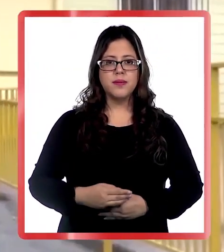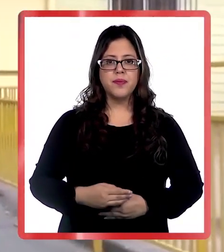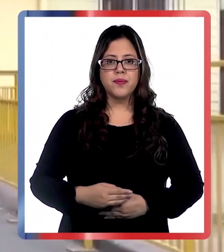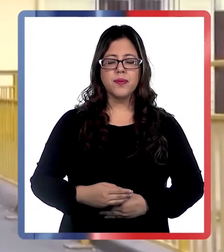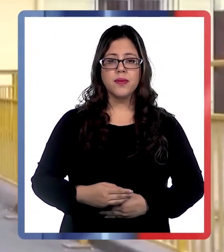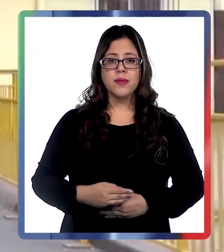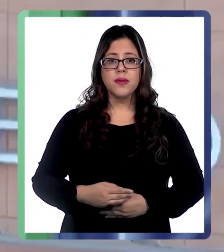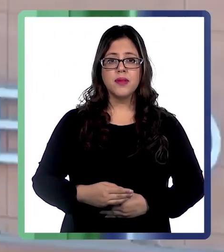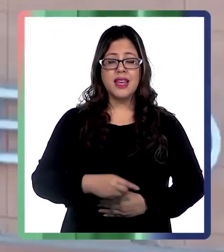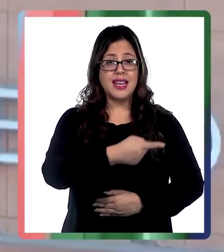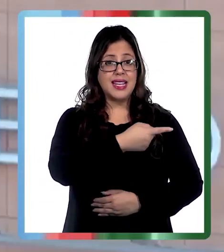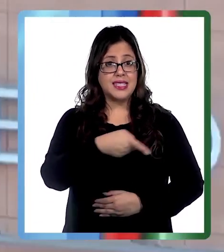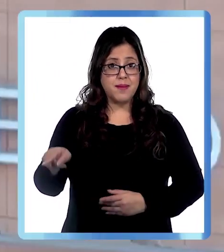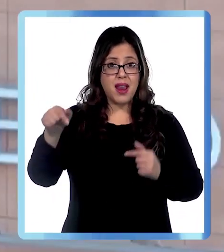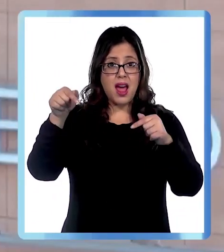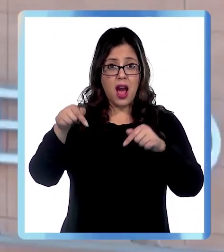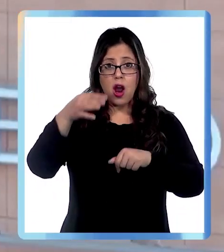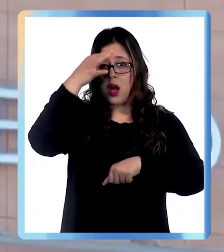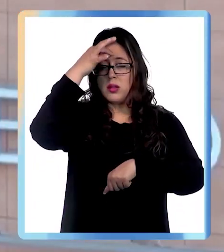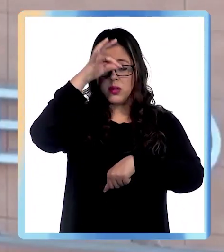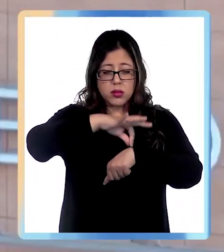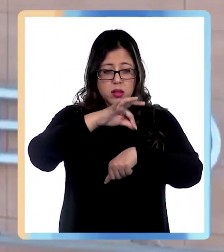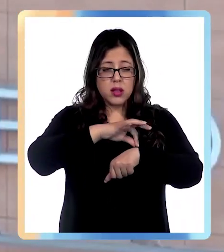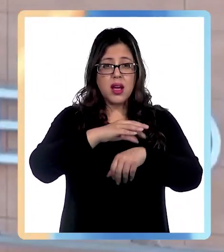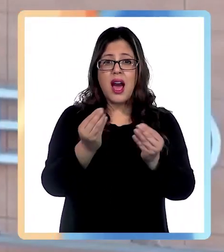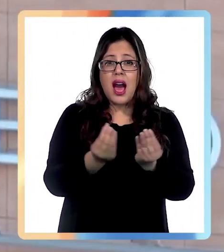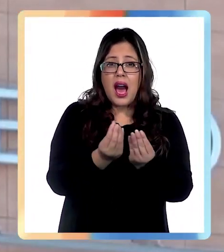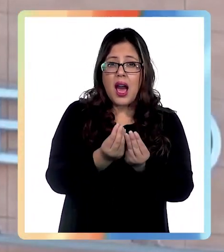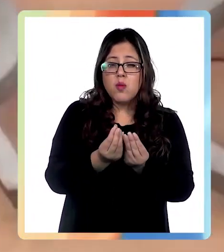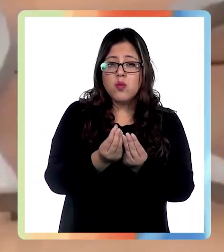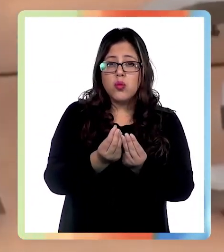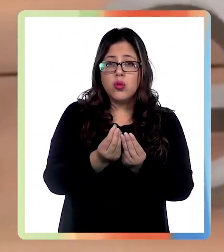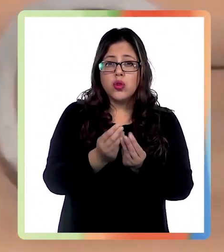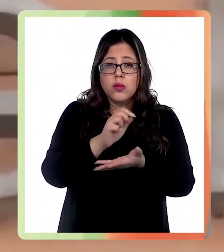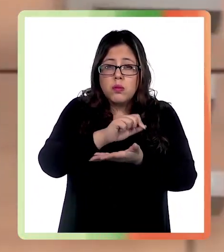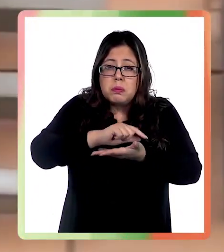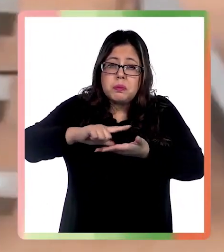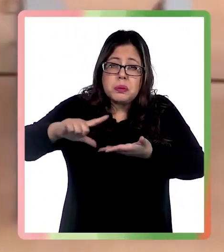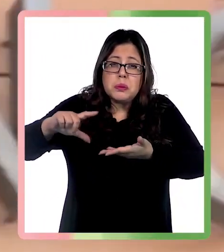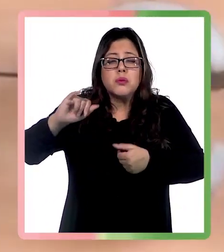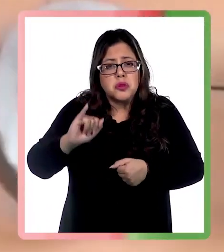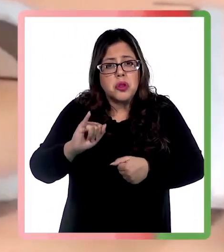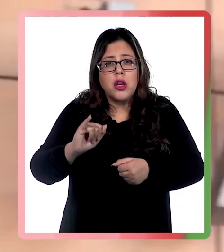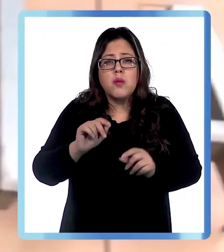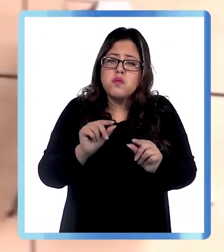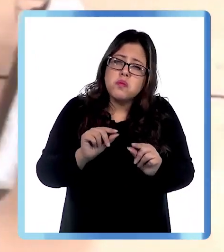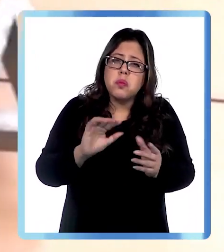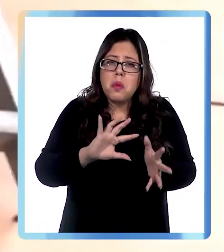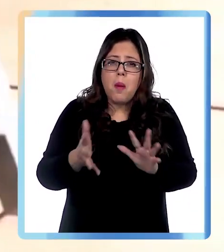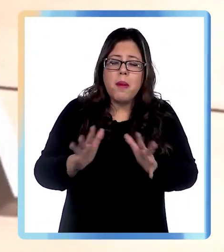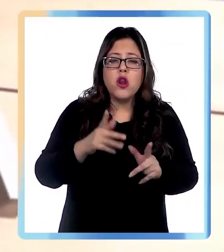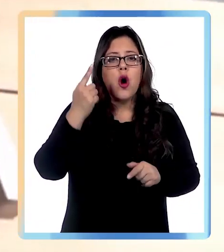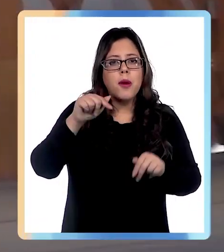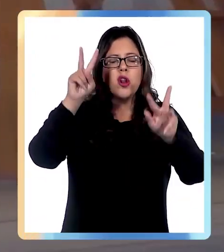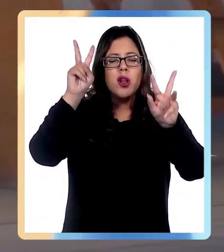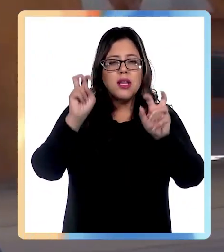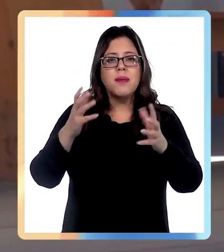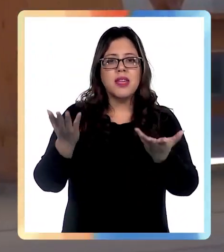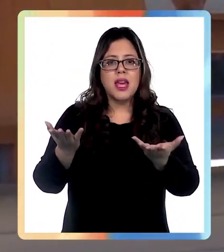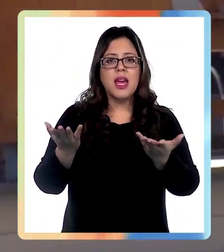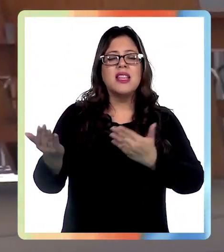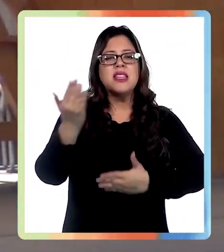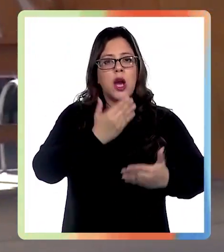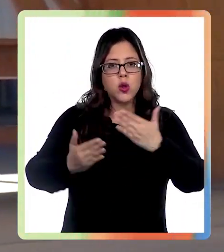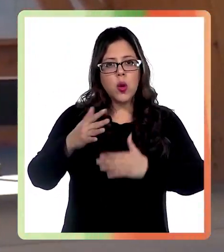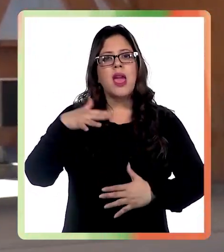en la semana epidemiológica en que nos encontramos hay algunos leves incrementos sin embargo las medidas a la prevención y